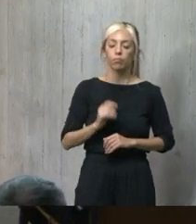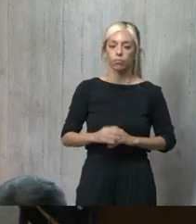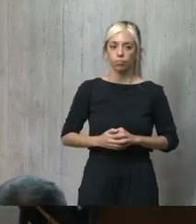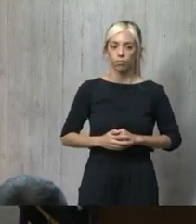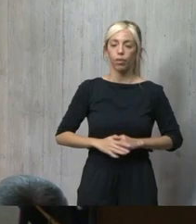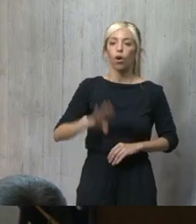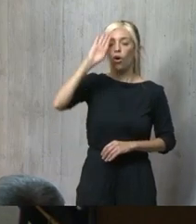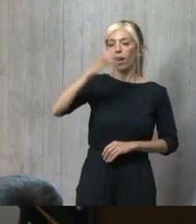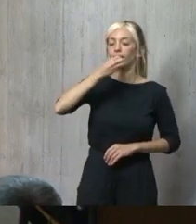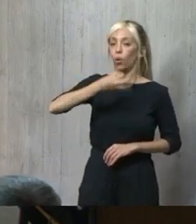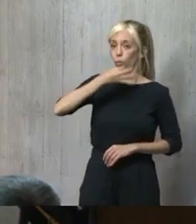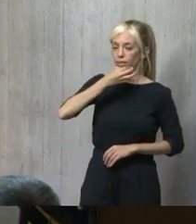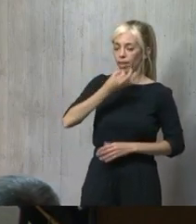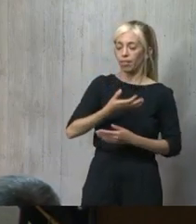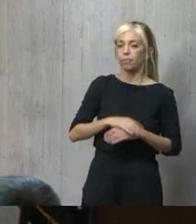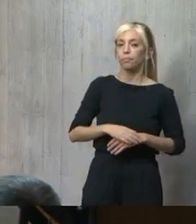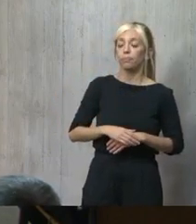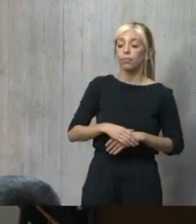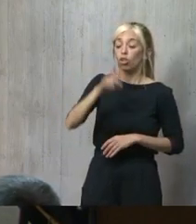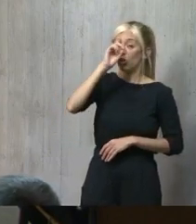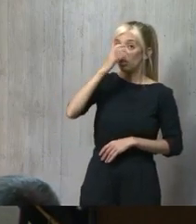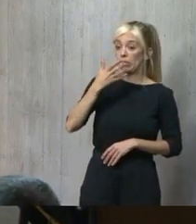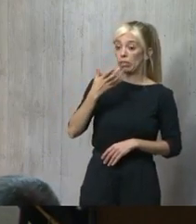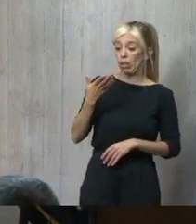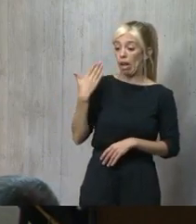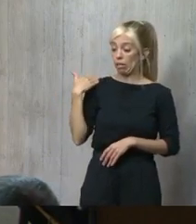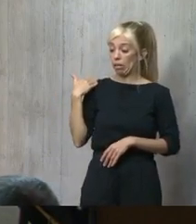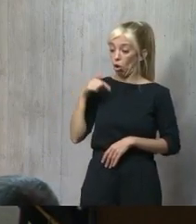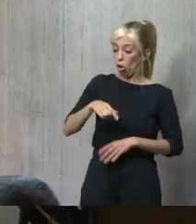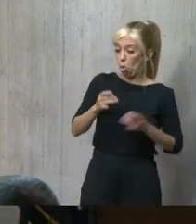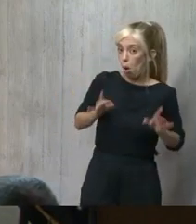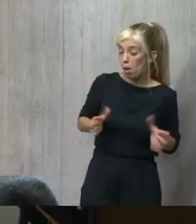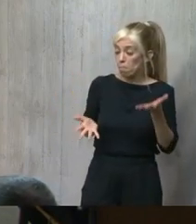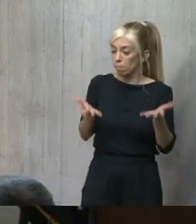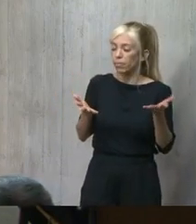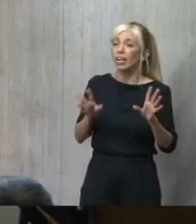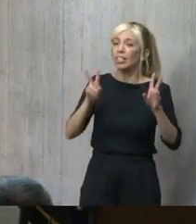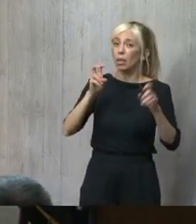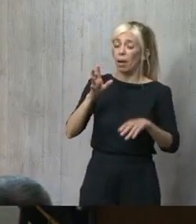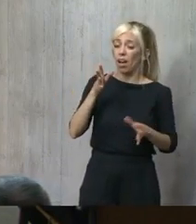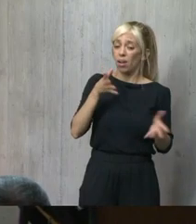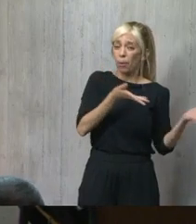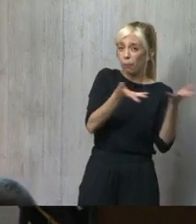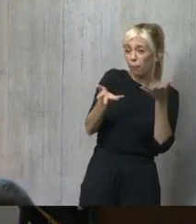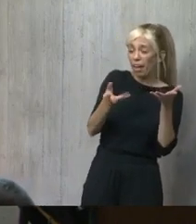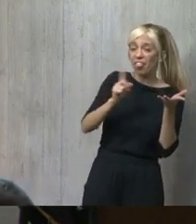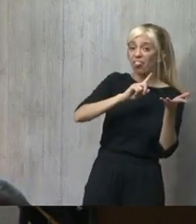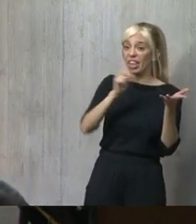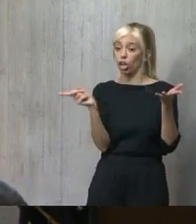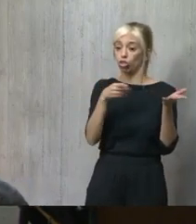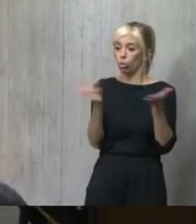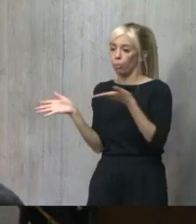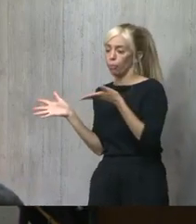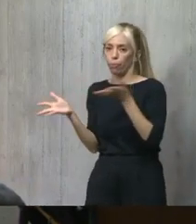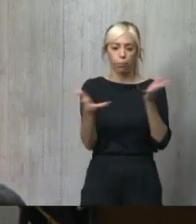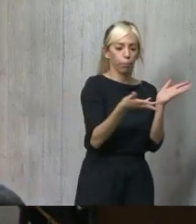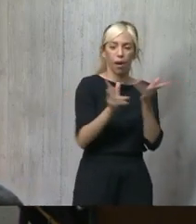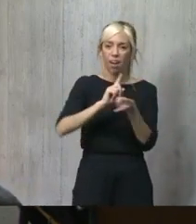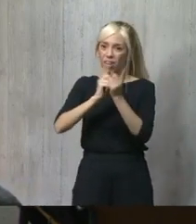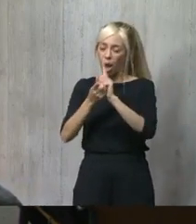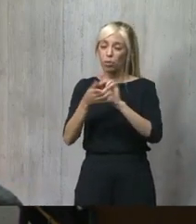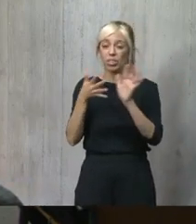Hola, ¿qué tal? Buenas tardes. No sé si al igual que ayer prevén un cambio en la dirección del viento esta tarde que obligue a reorganizar un poco los